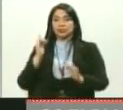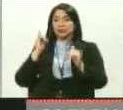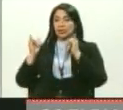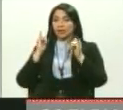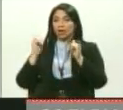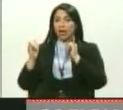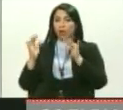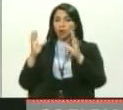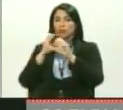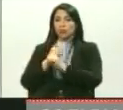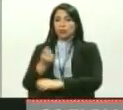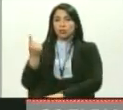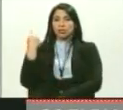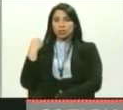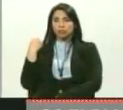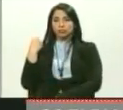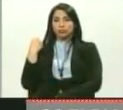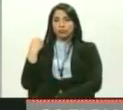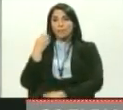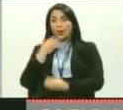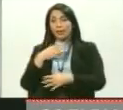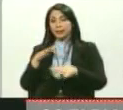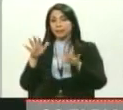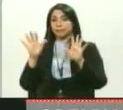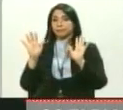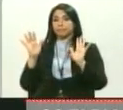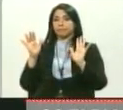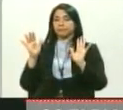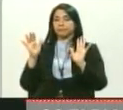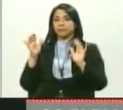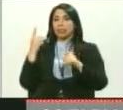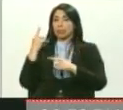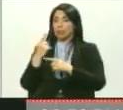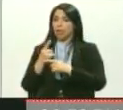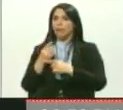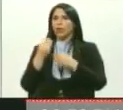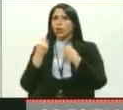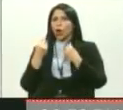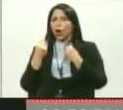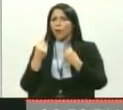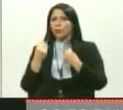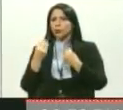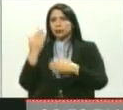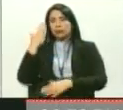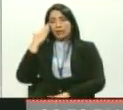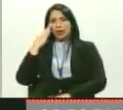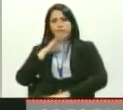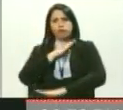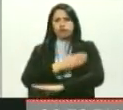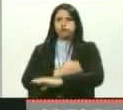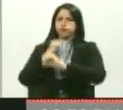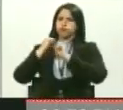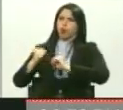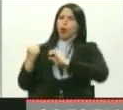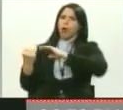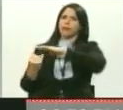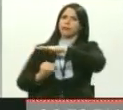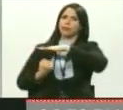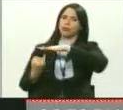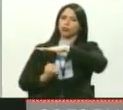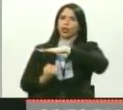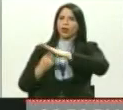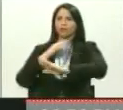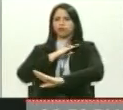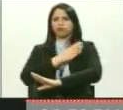anterior. Bueno, para que, yo digo, saquemos lecciones, Diosdado, de la fortaleza institucional, de